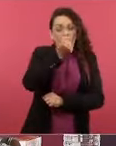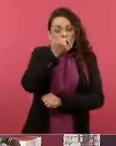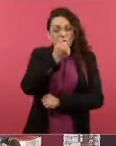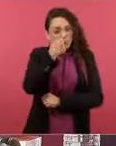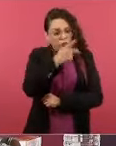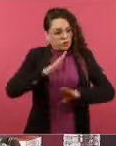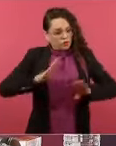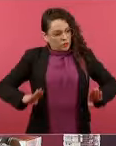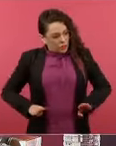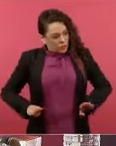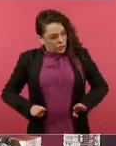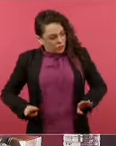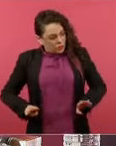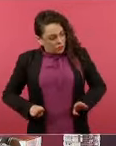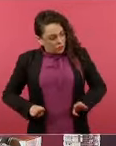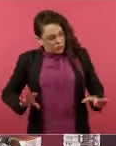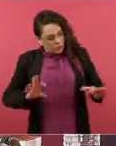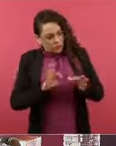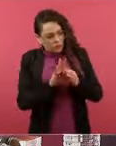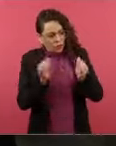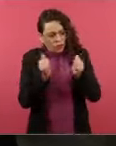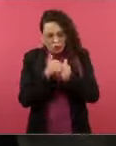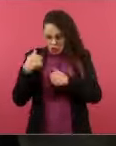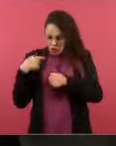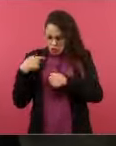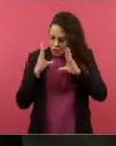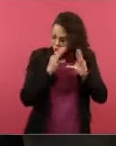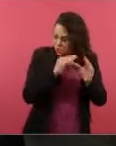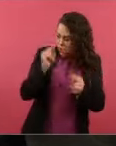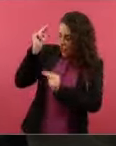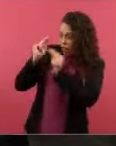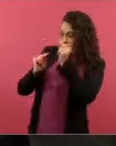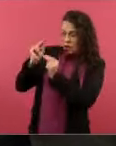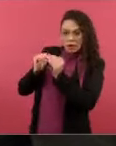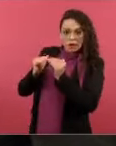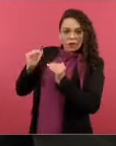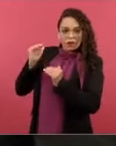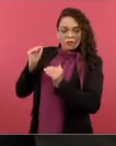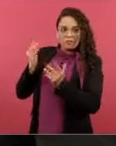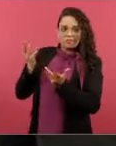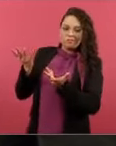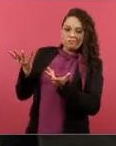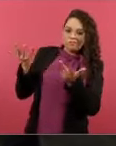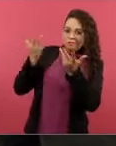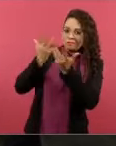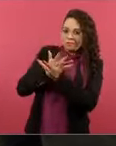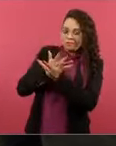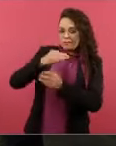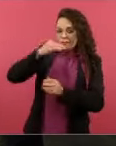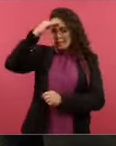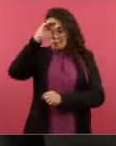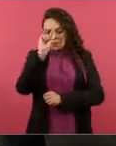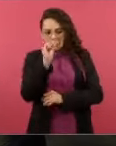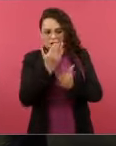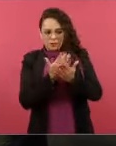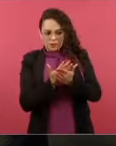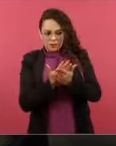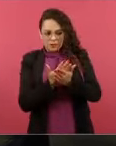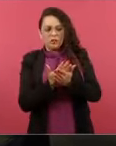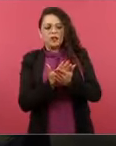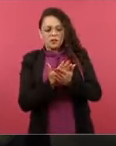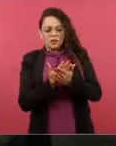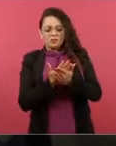corresponden al nivel que estás planteando, pues eso es una de la autonomía profesional. Te detienes un momento en el proyecto, te regresas